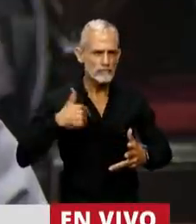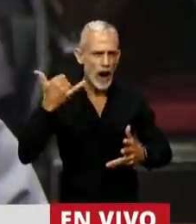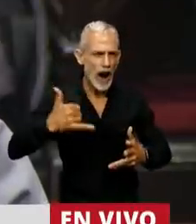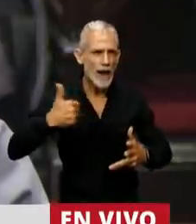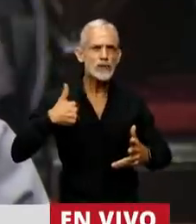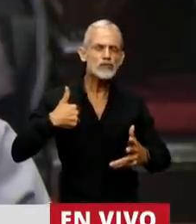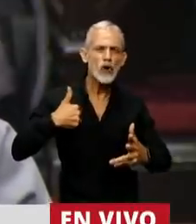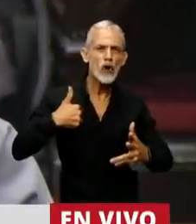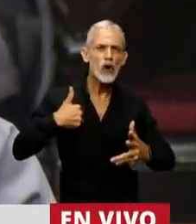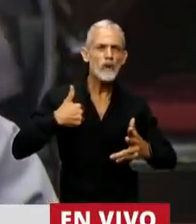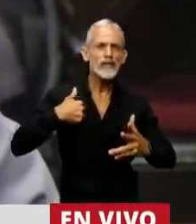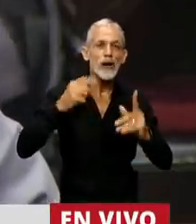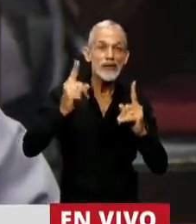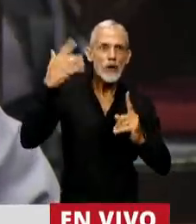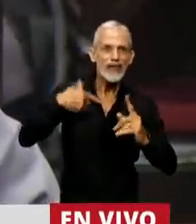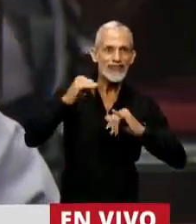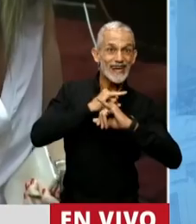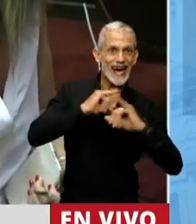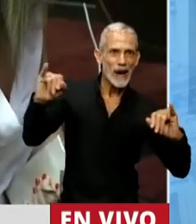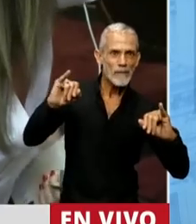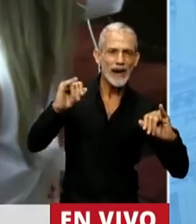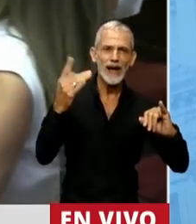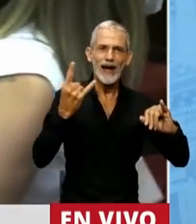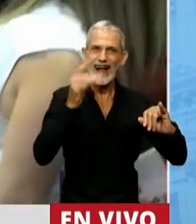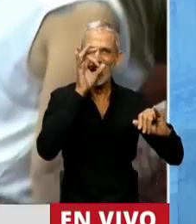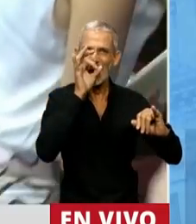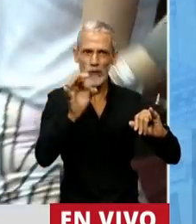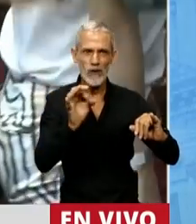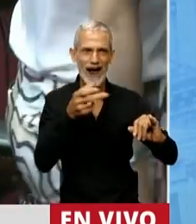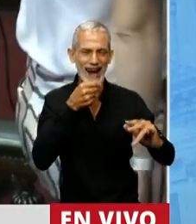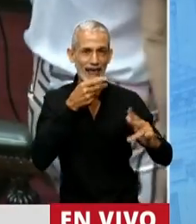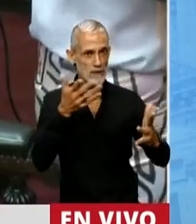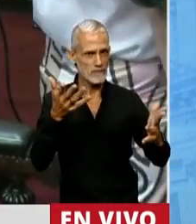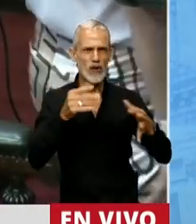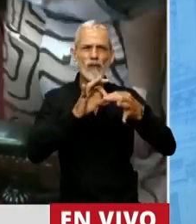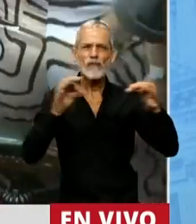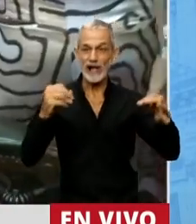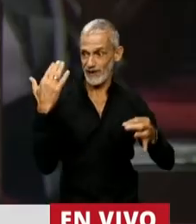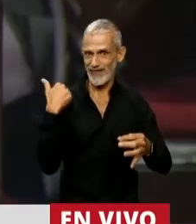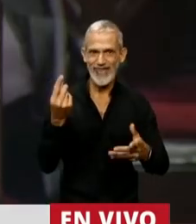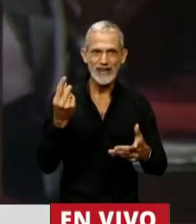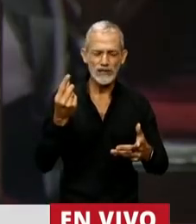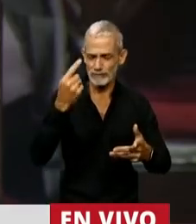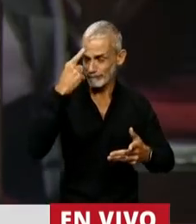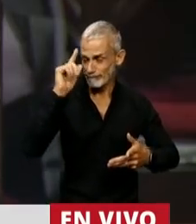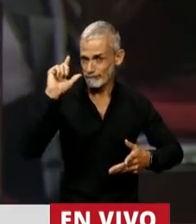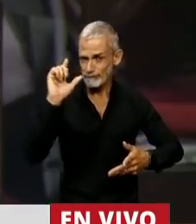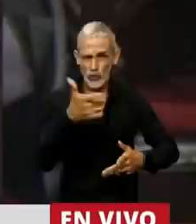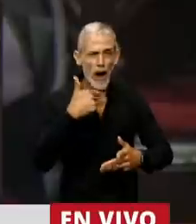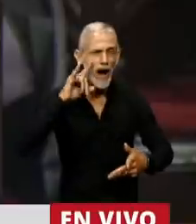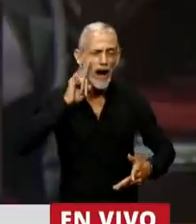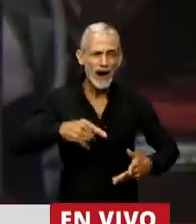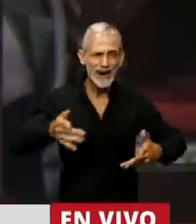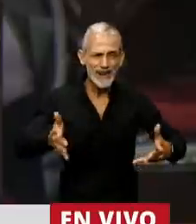he defeccionado nada de lo que dije durante la campaña. Frase de ayer, increíble,